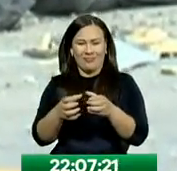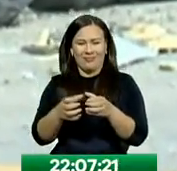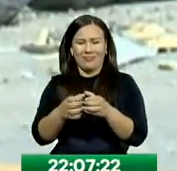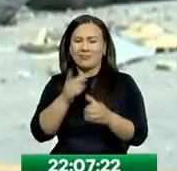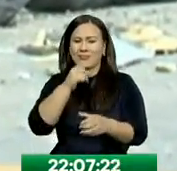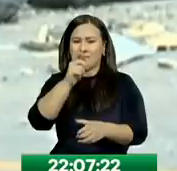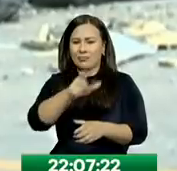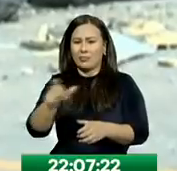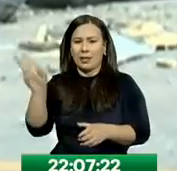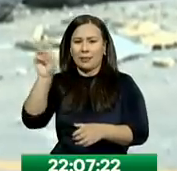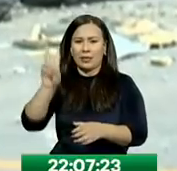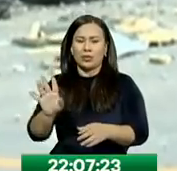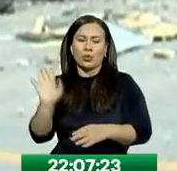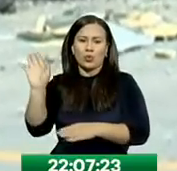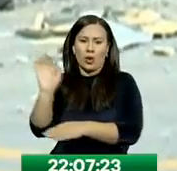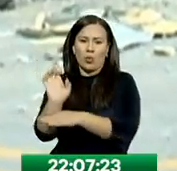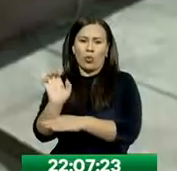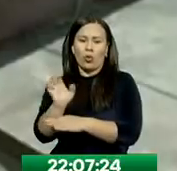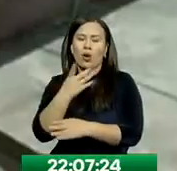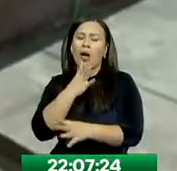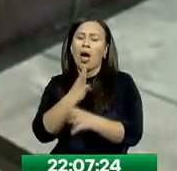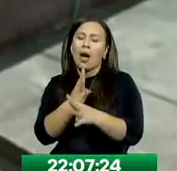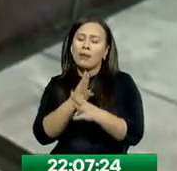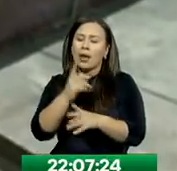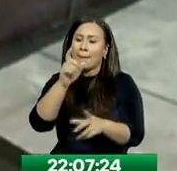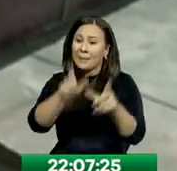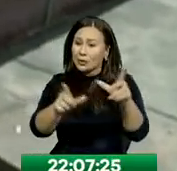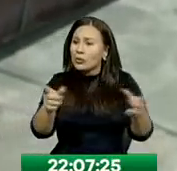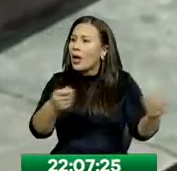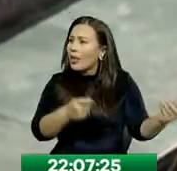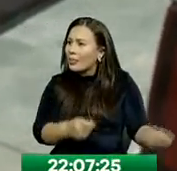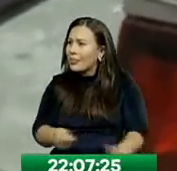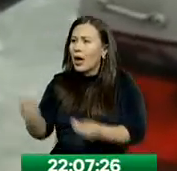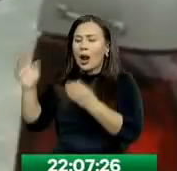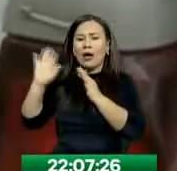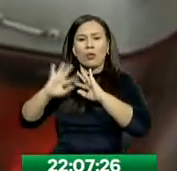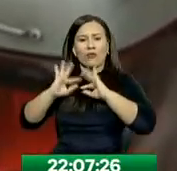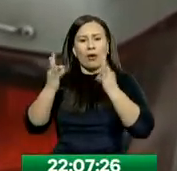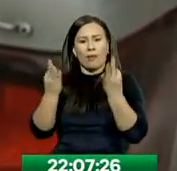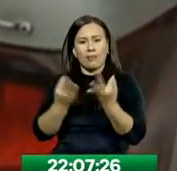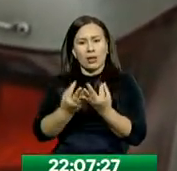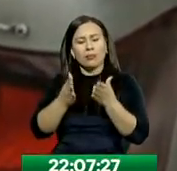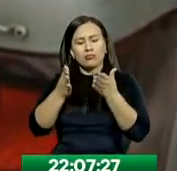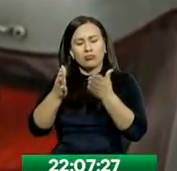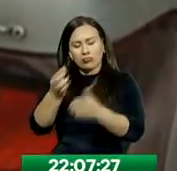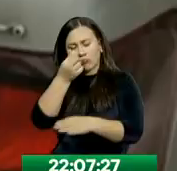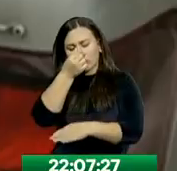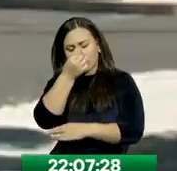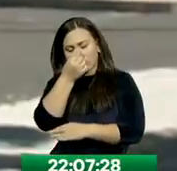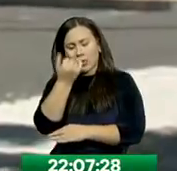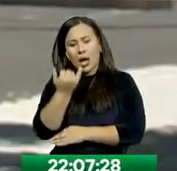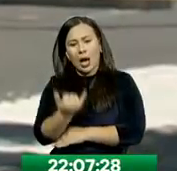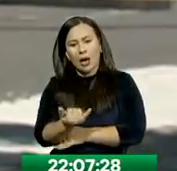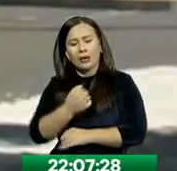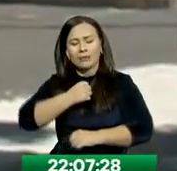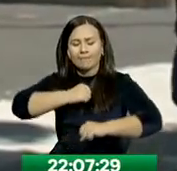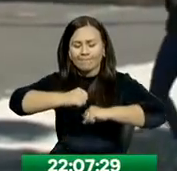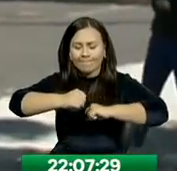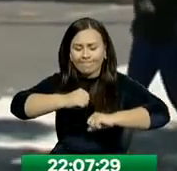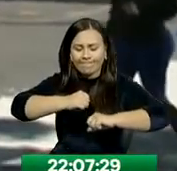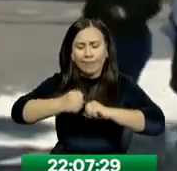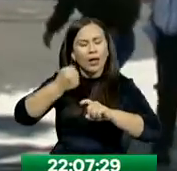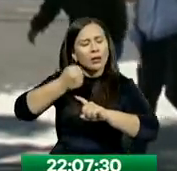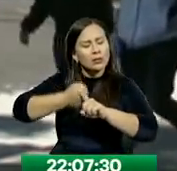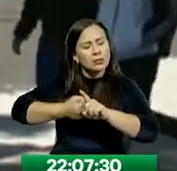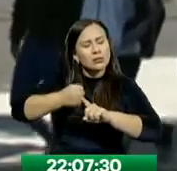es ha trabajado para que sus compatriotas puedan regresar a su país junto a sus seres queridos indica que los esfuerzos han sido